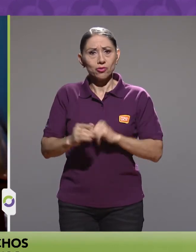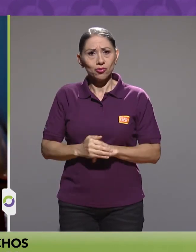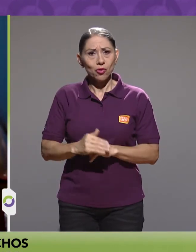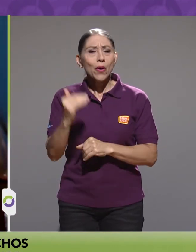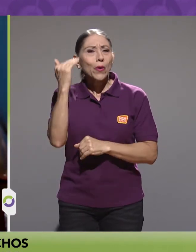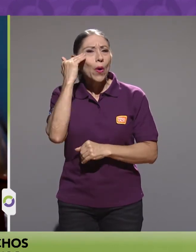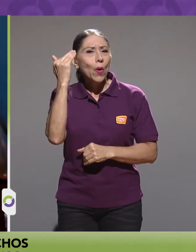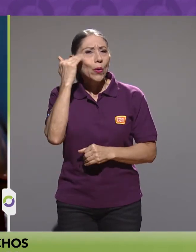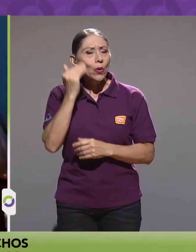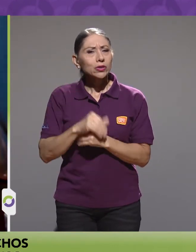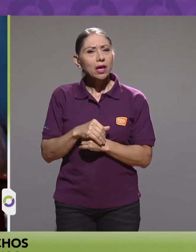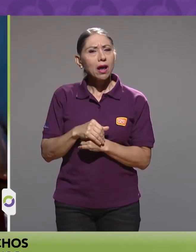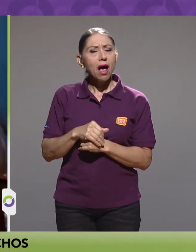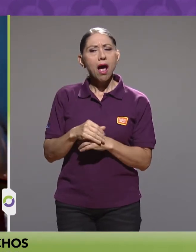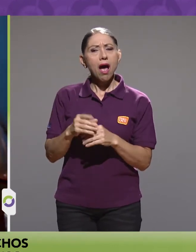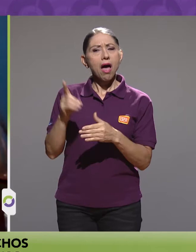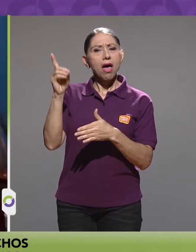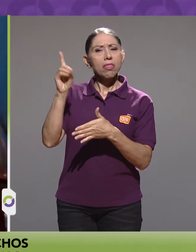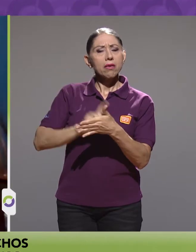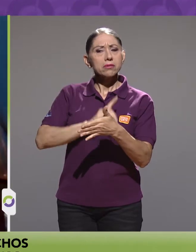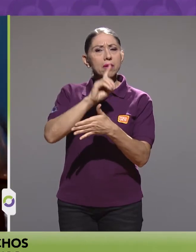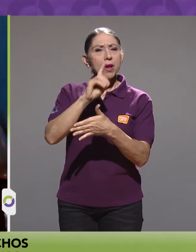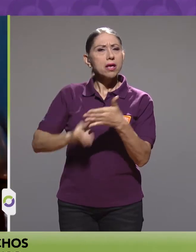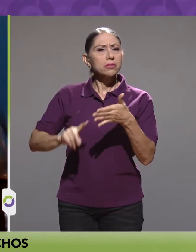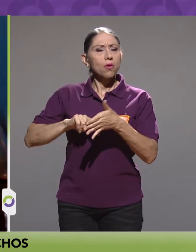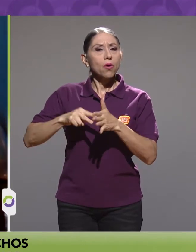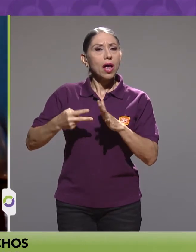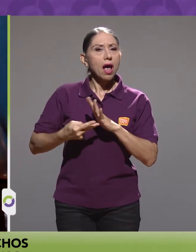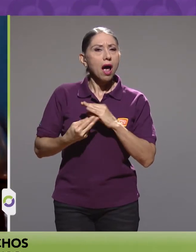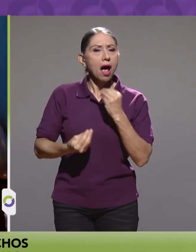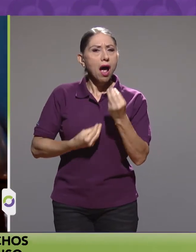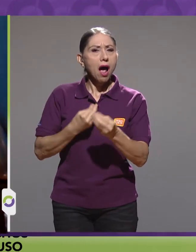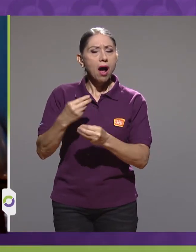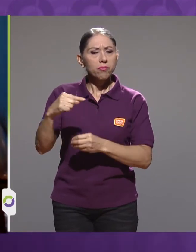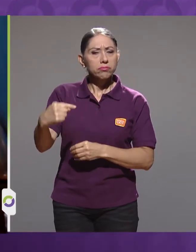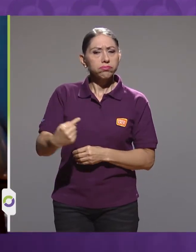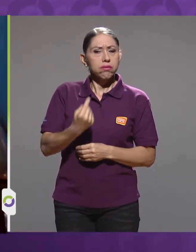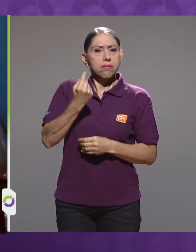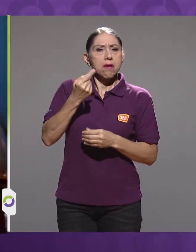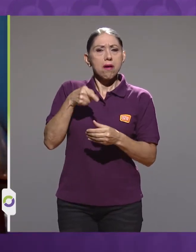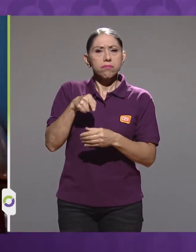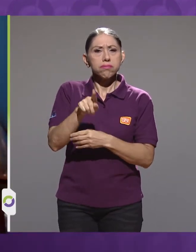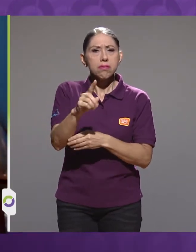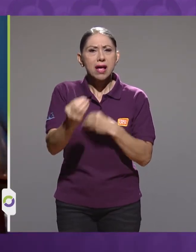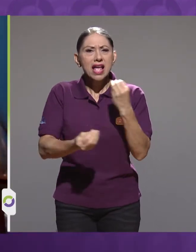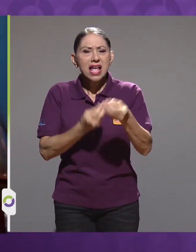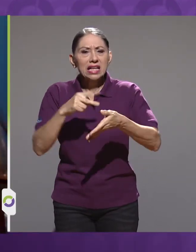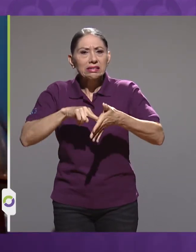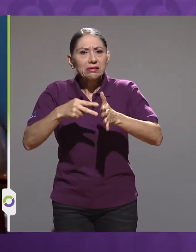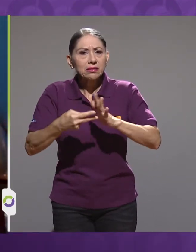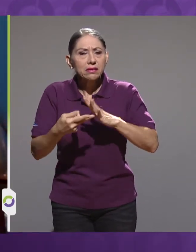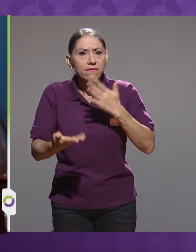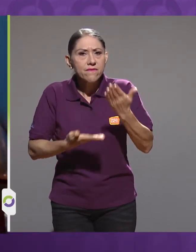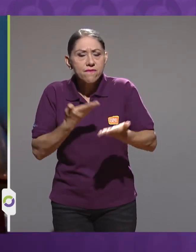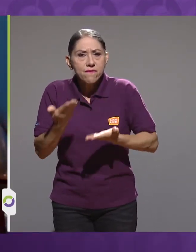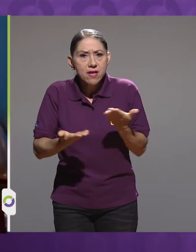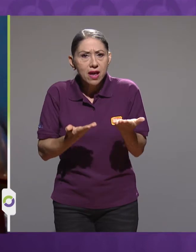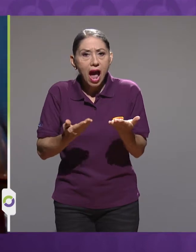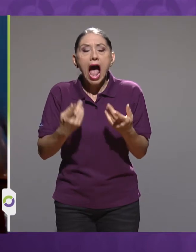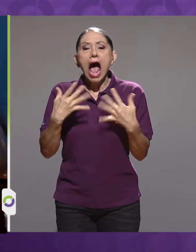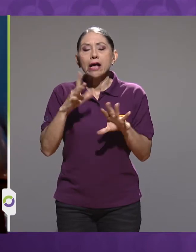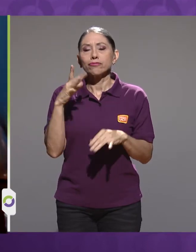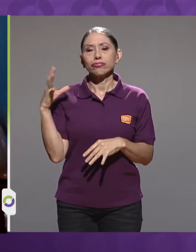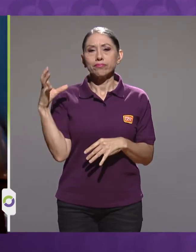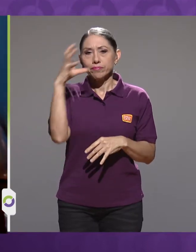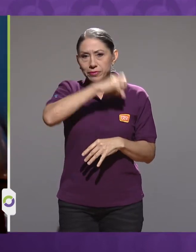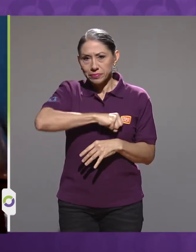tengo, conocer las formas en que me pueden estar discriminando y las formas en las que puedo estar siendo víctima de abuso y malos tratos